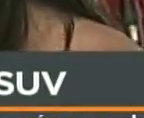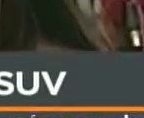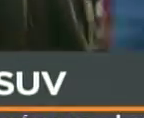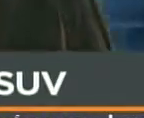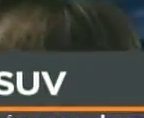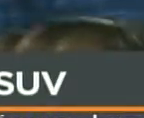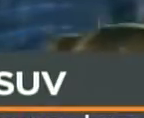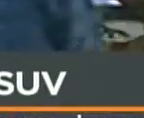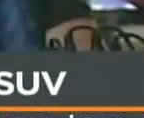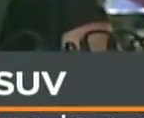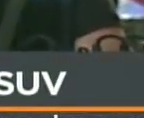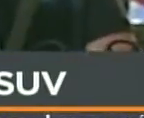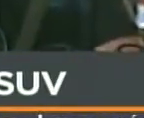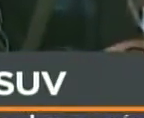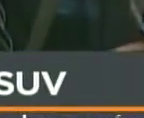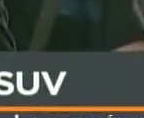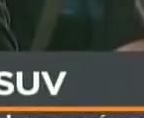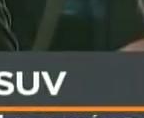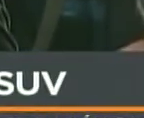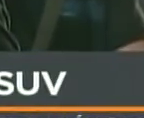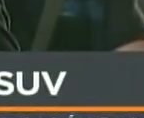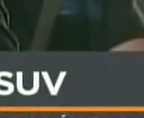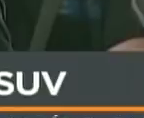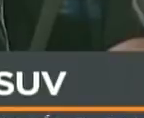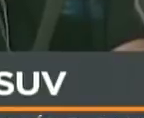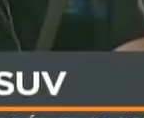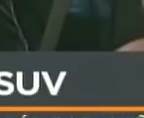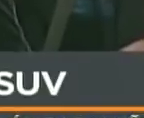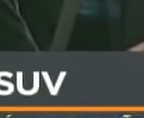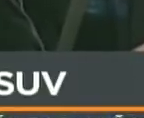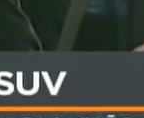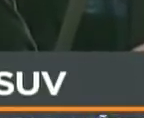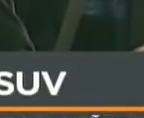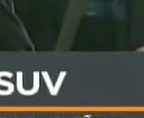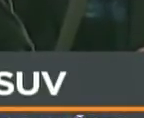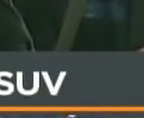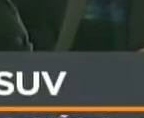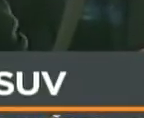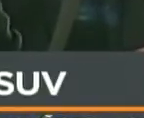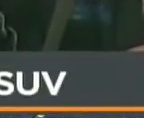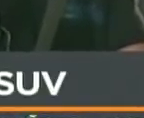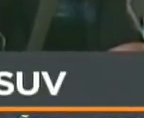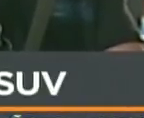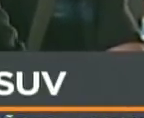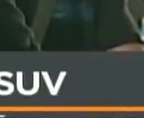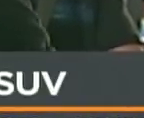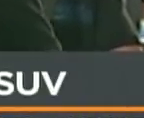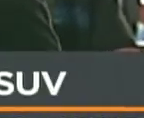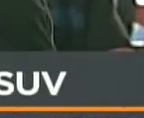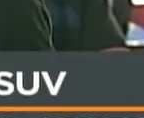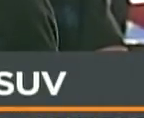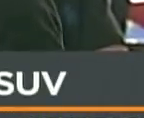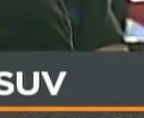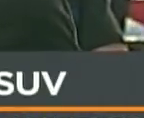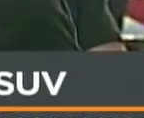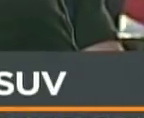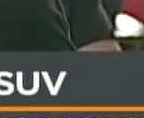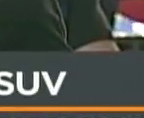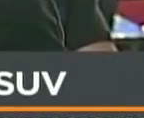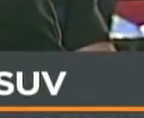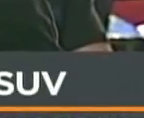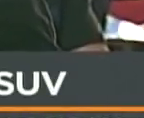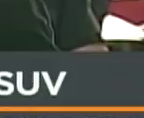Buenas tardes. Ustedes comentaban, Víctor comentaba inicialmente que este